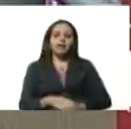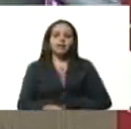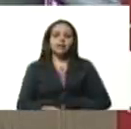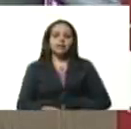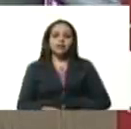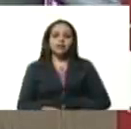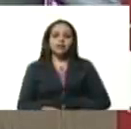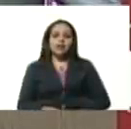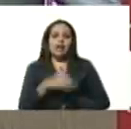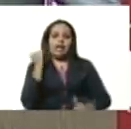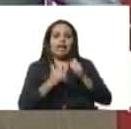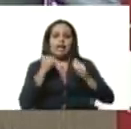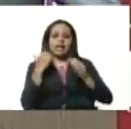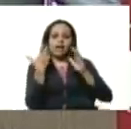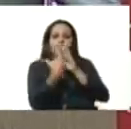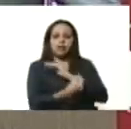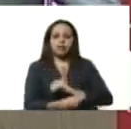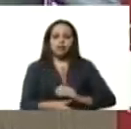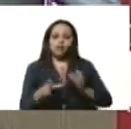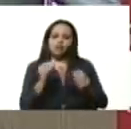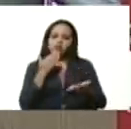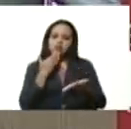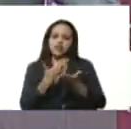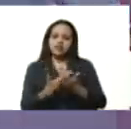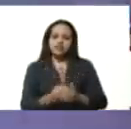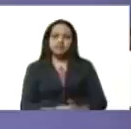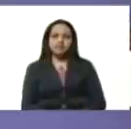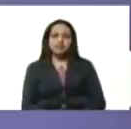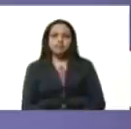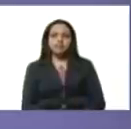en la espalda. Muchísimas gracias.